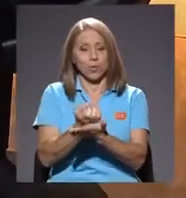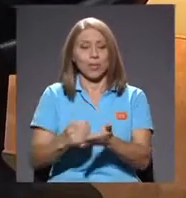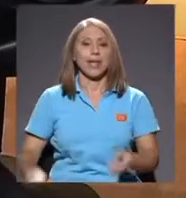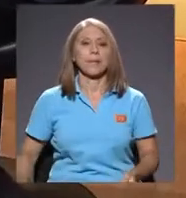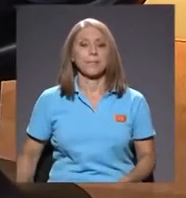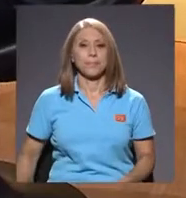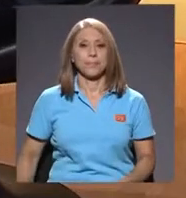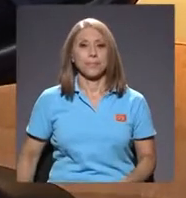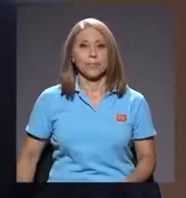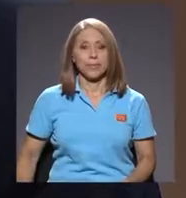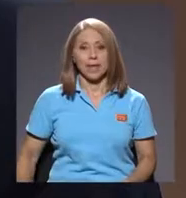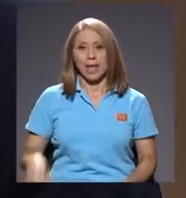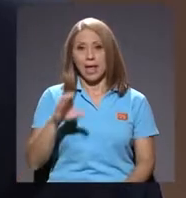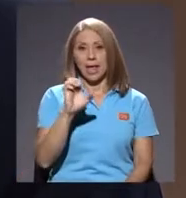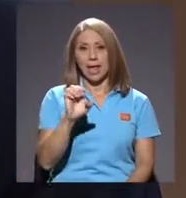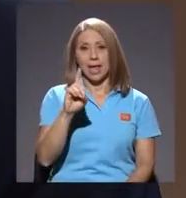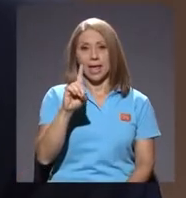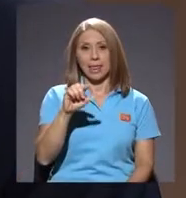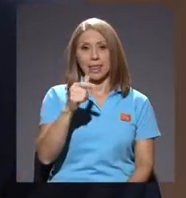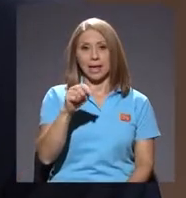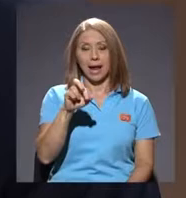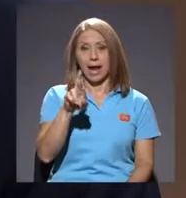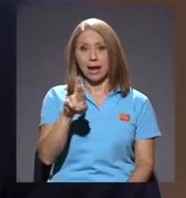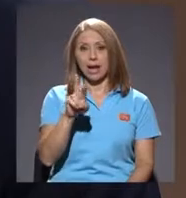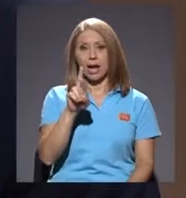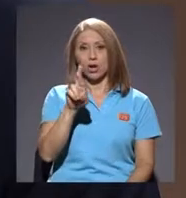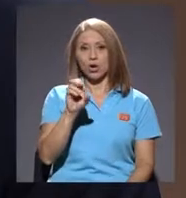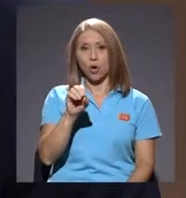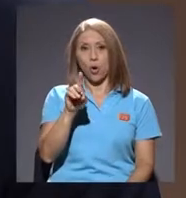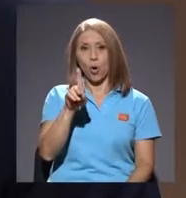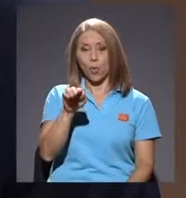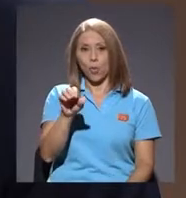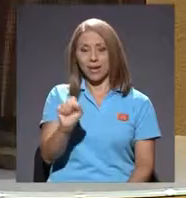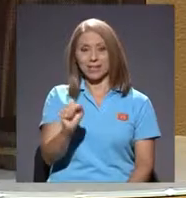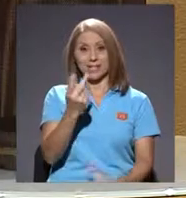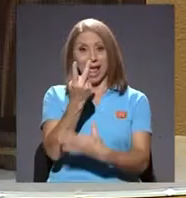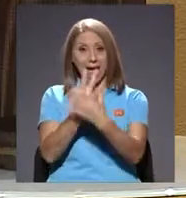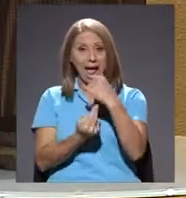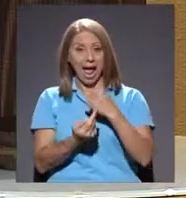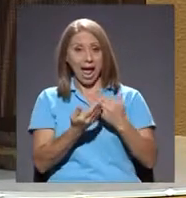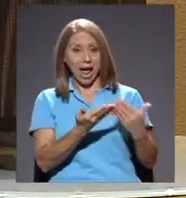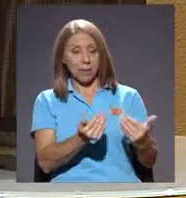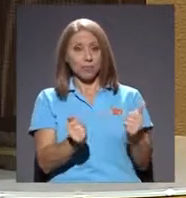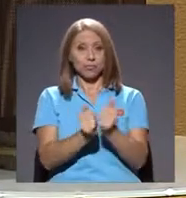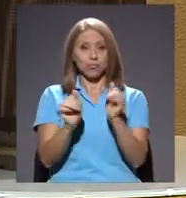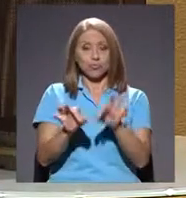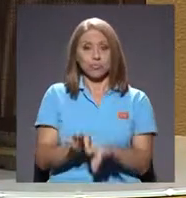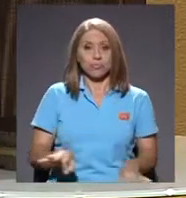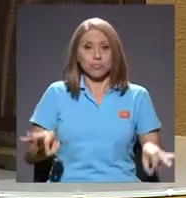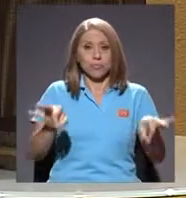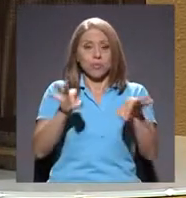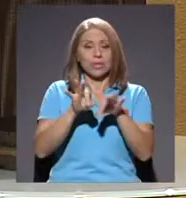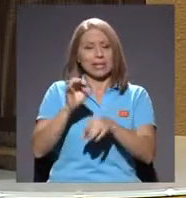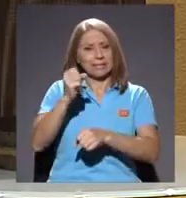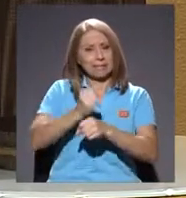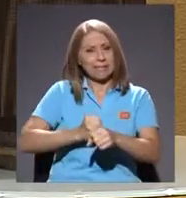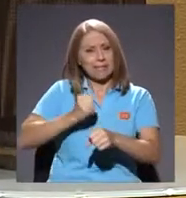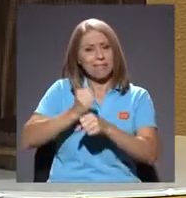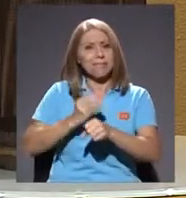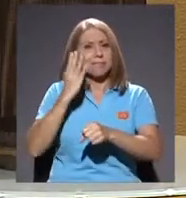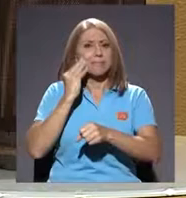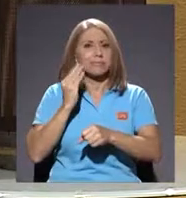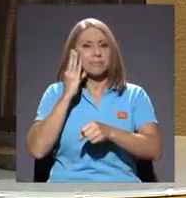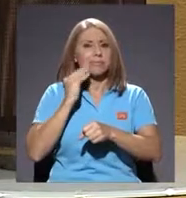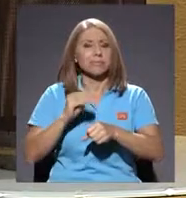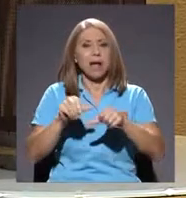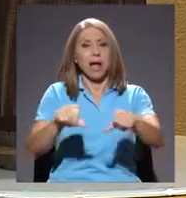a dones de roble ambos con importantes carreras en ámbitos públicos y